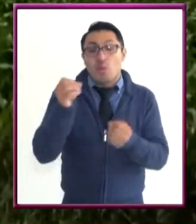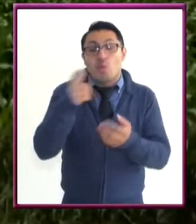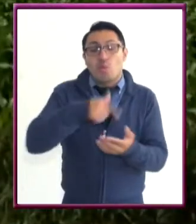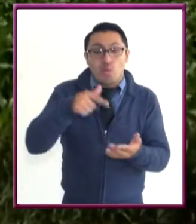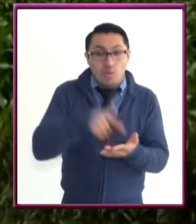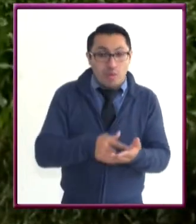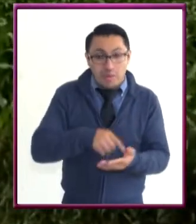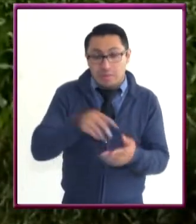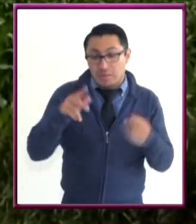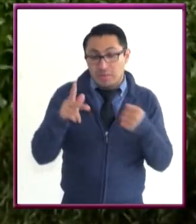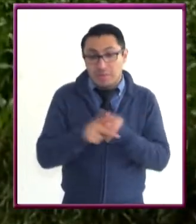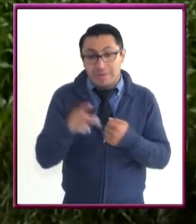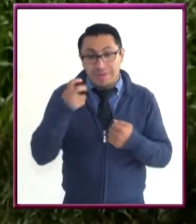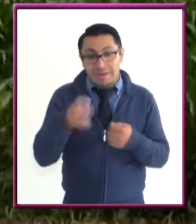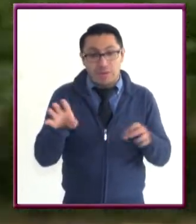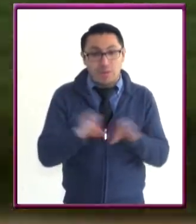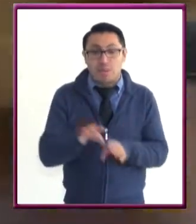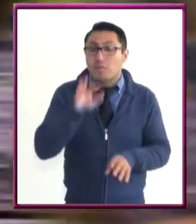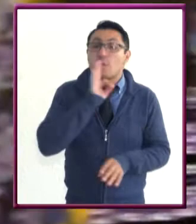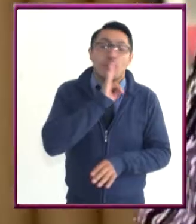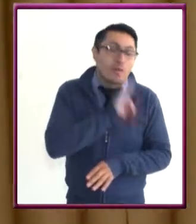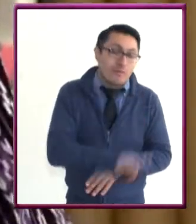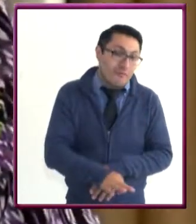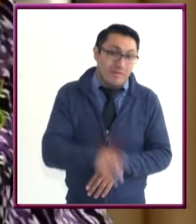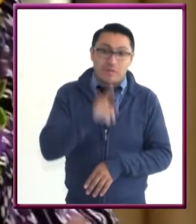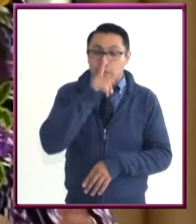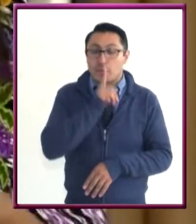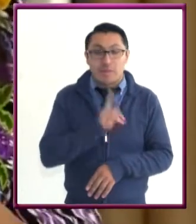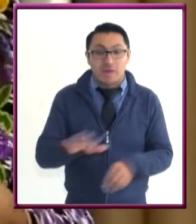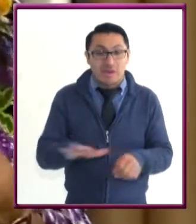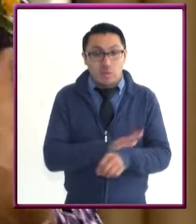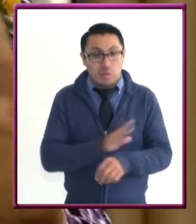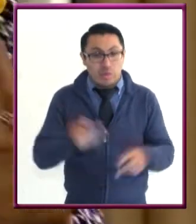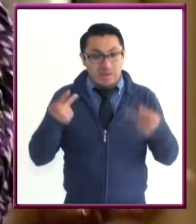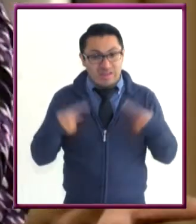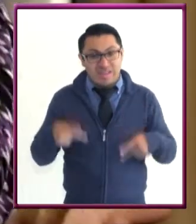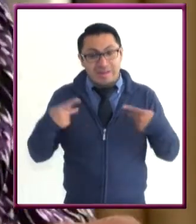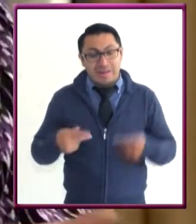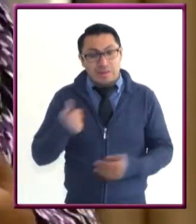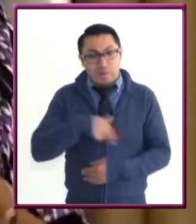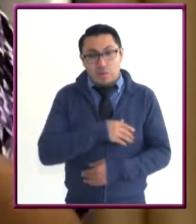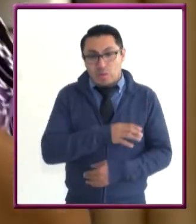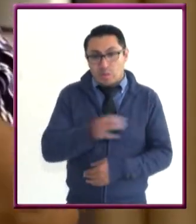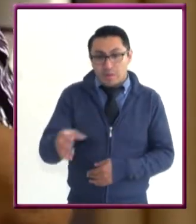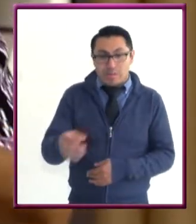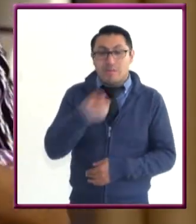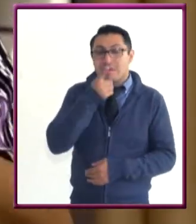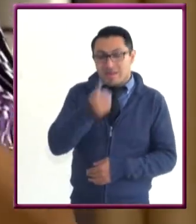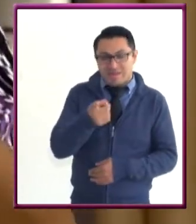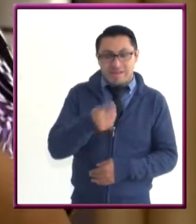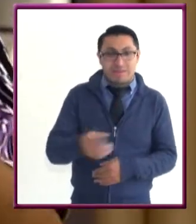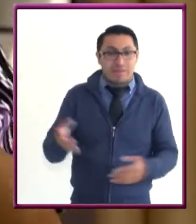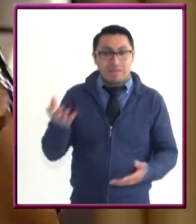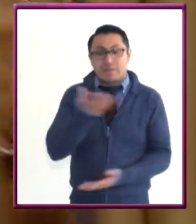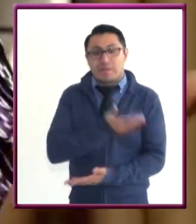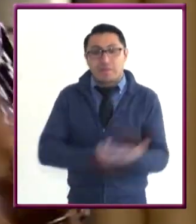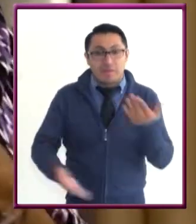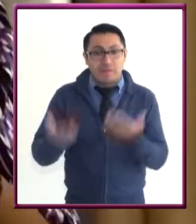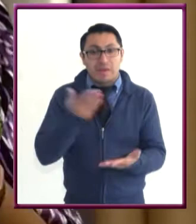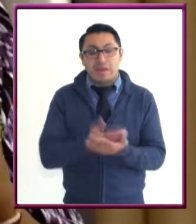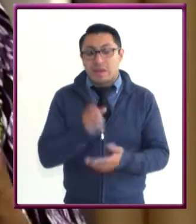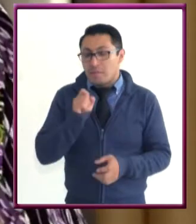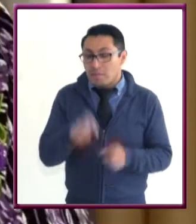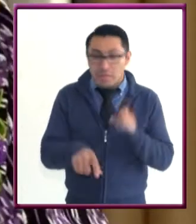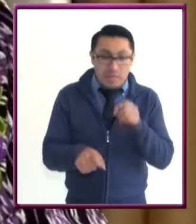país, pues es una mentira, es una falacia, claro. Porque los campesinos, lo que decíamos al principio, ellos intercambian sus